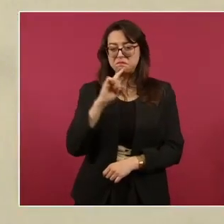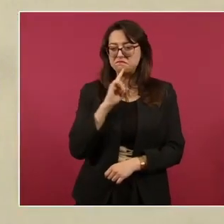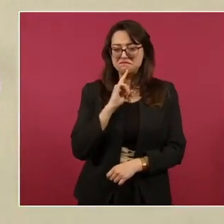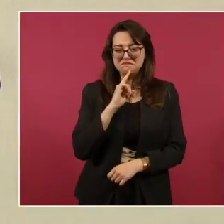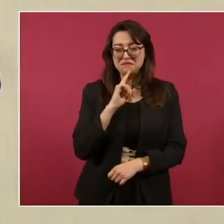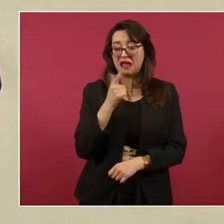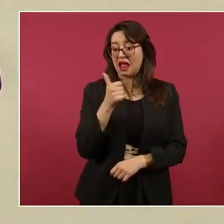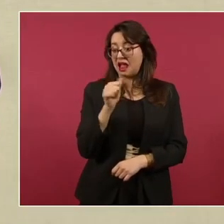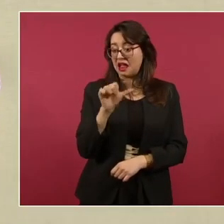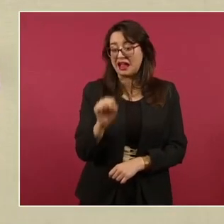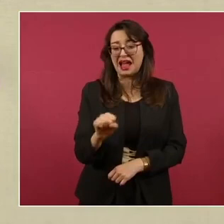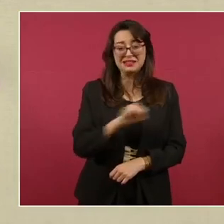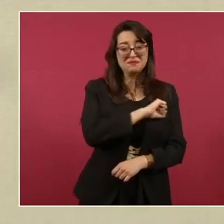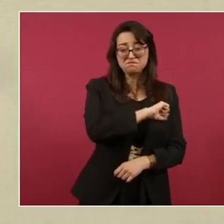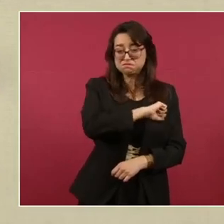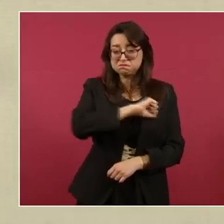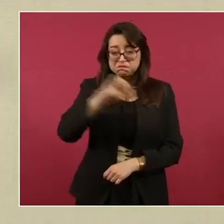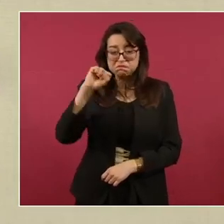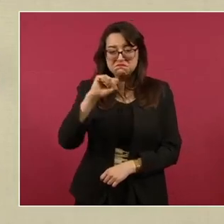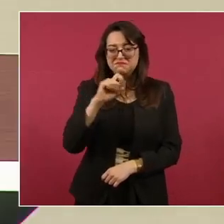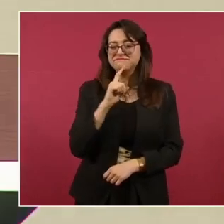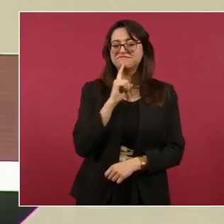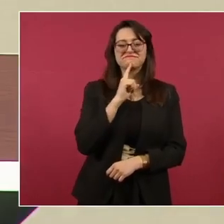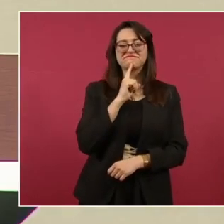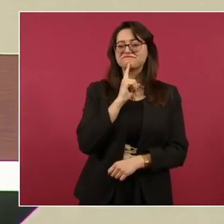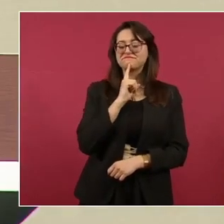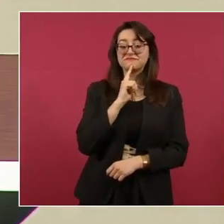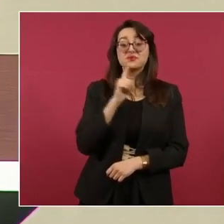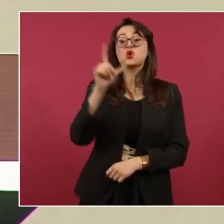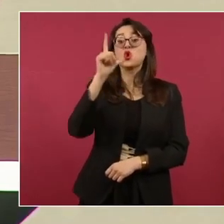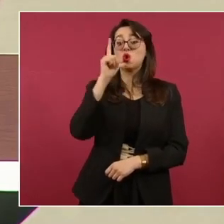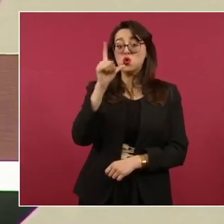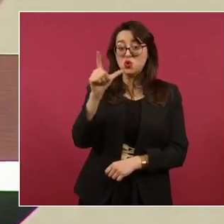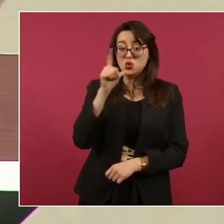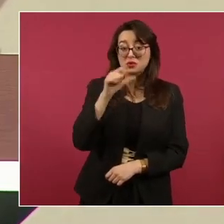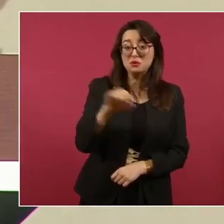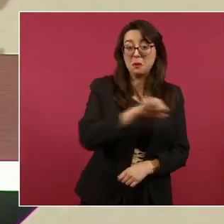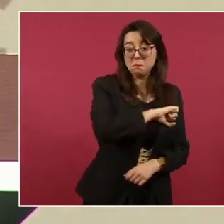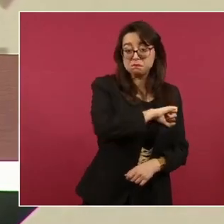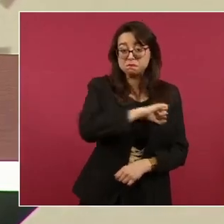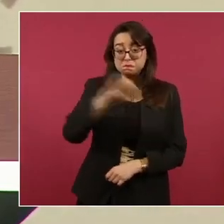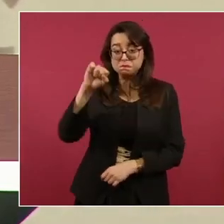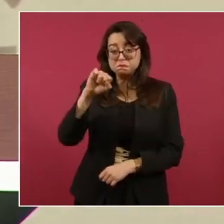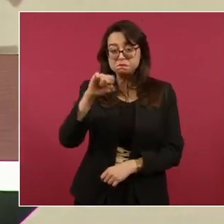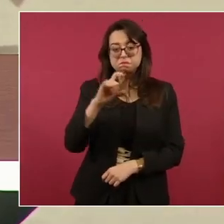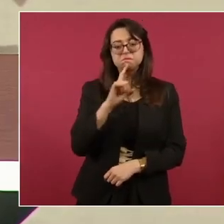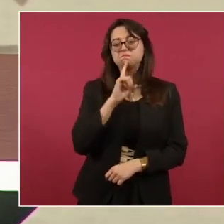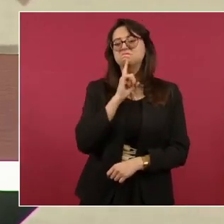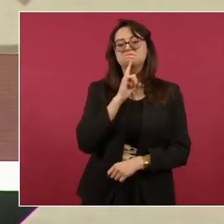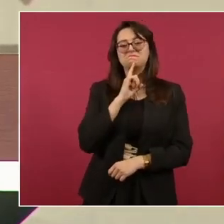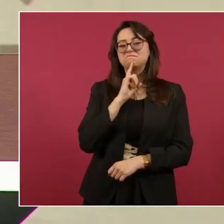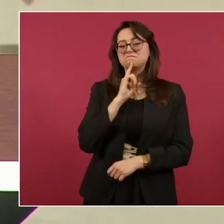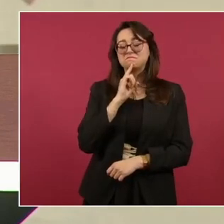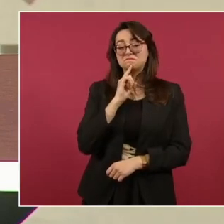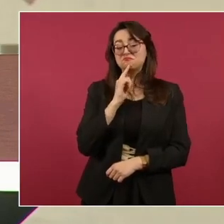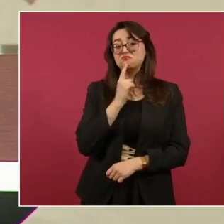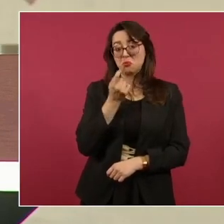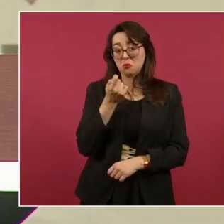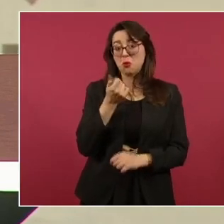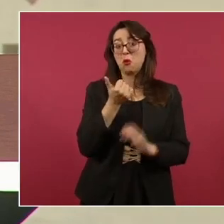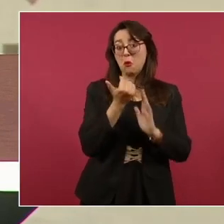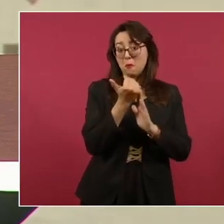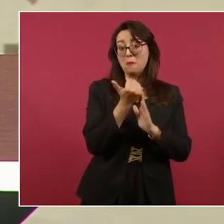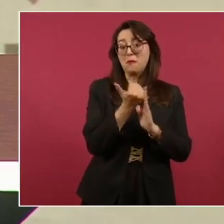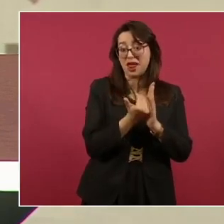y la luz. Inclusive ha habido una disminución en el precio de estos